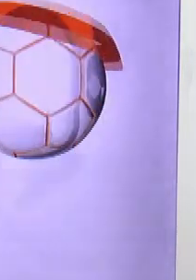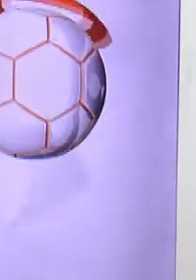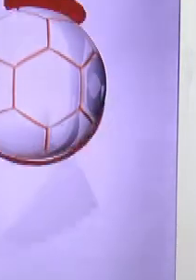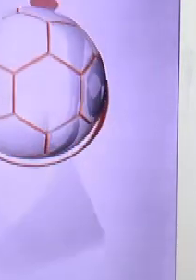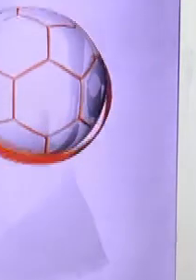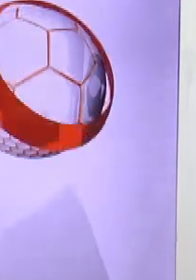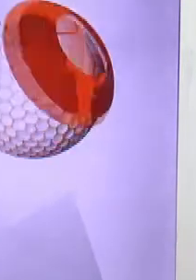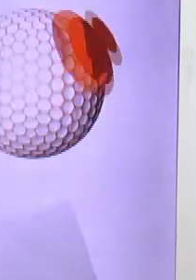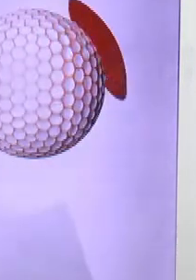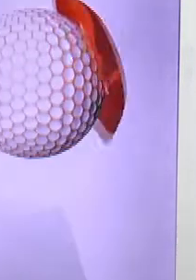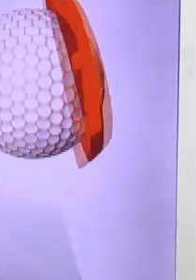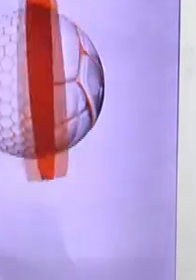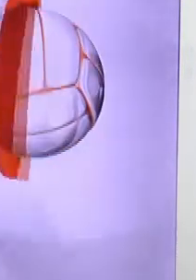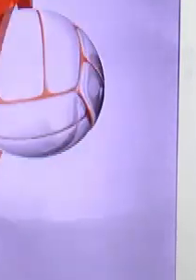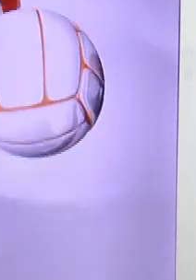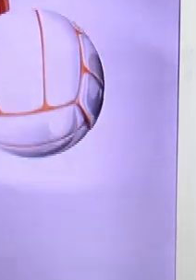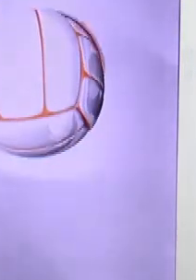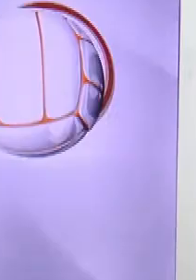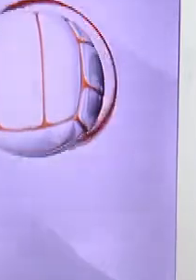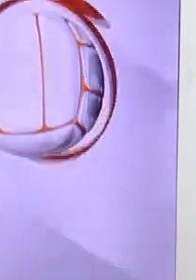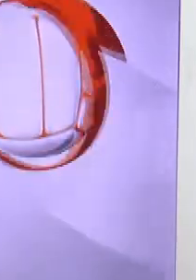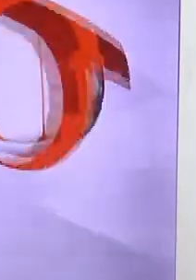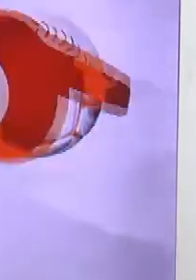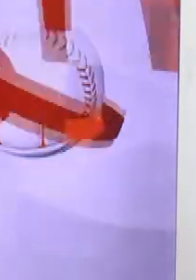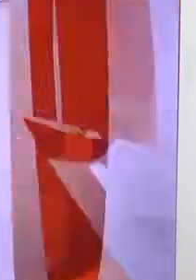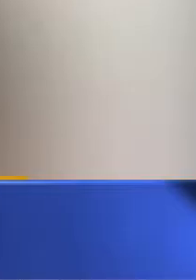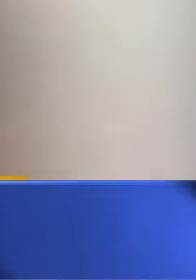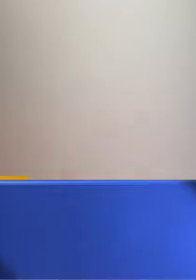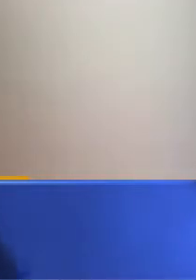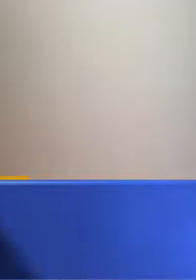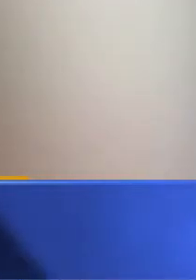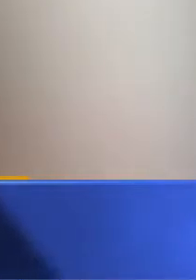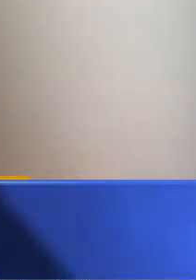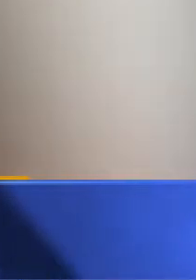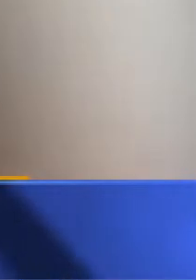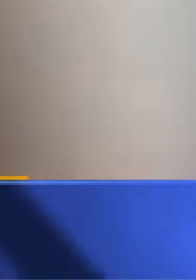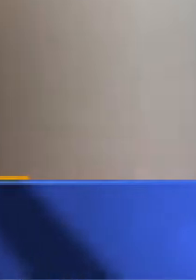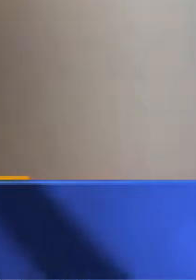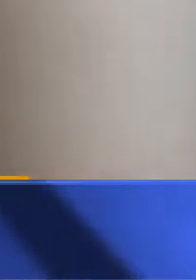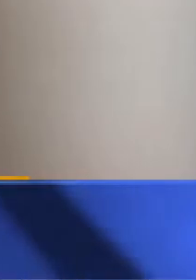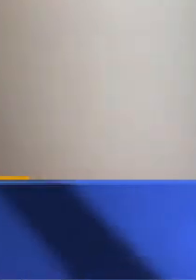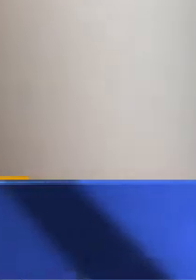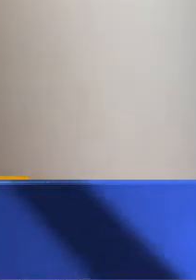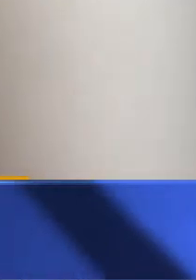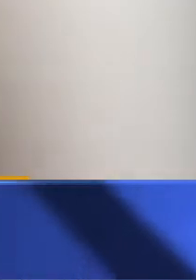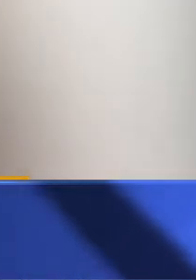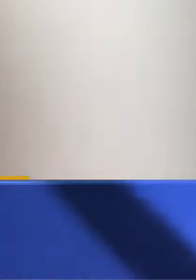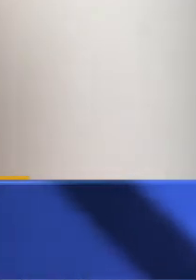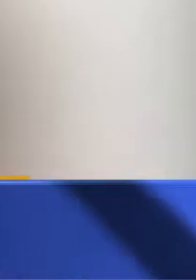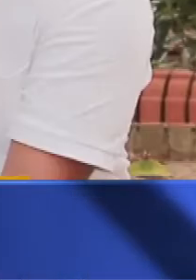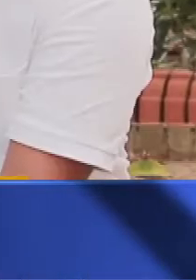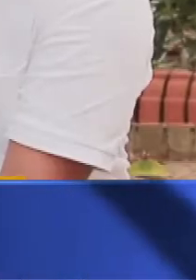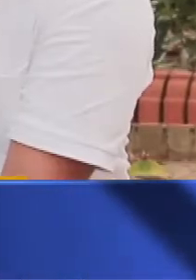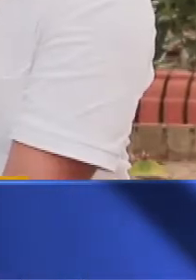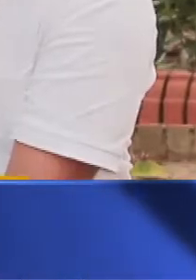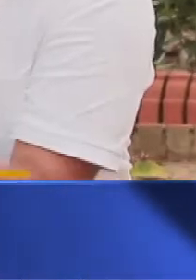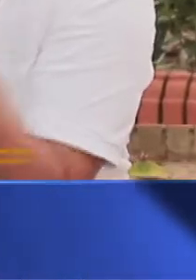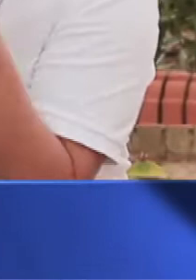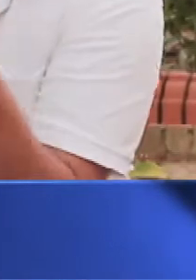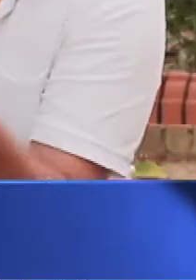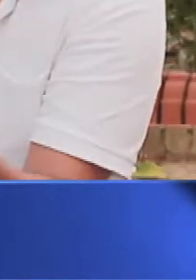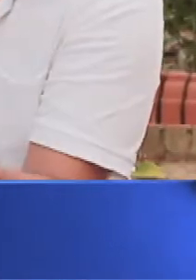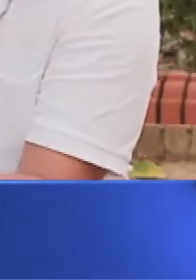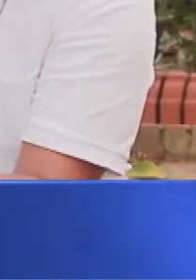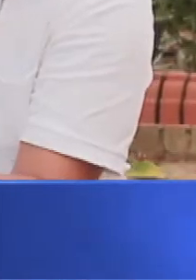Momento de hacer una pausa, pero no se muevan porque al regresar tenemos información sobre un humorista colombiano que vendrá a Barranca Bermeja a entregar su show para una